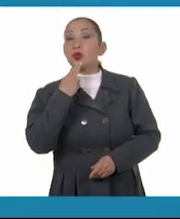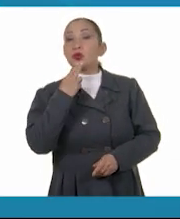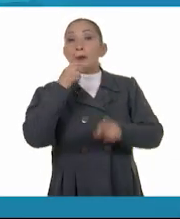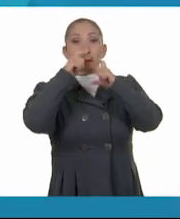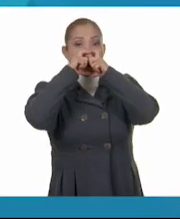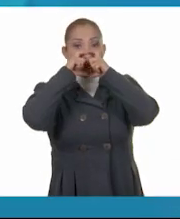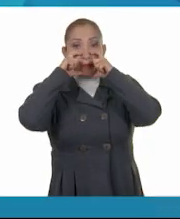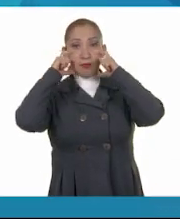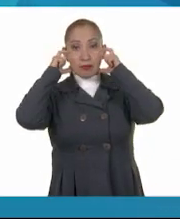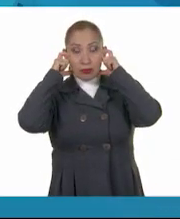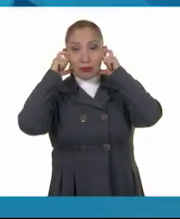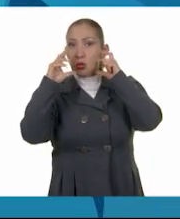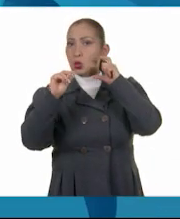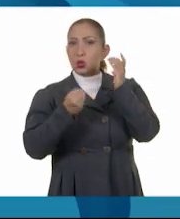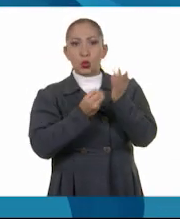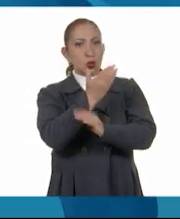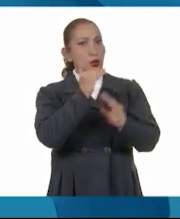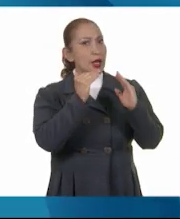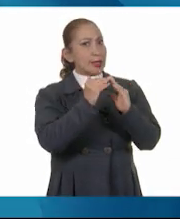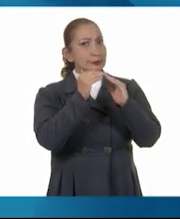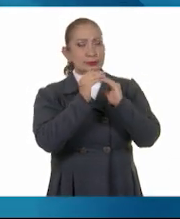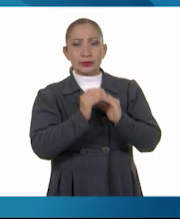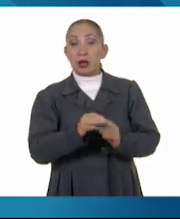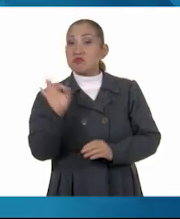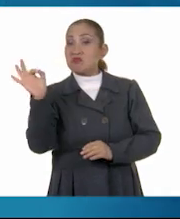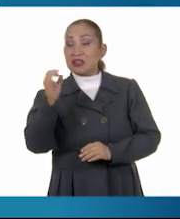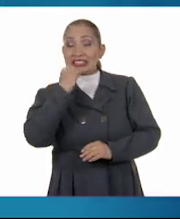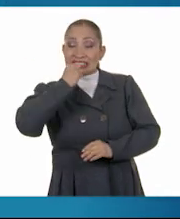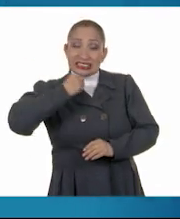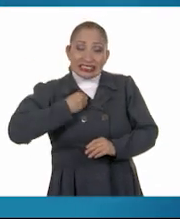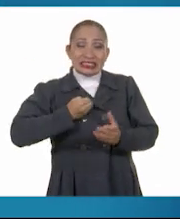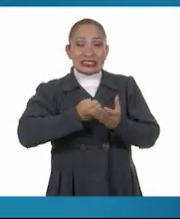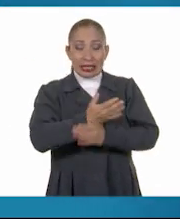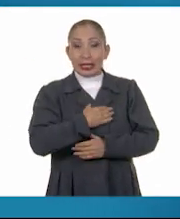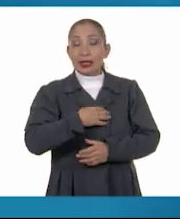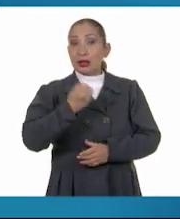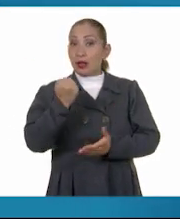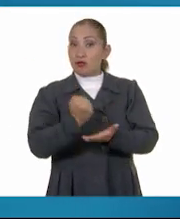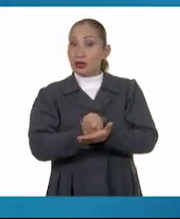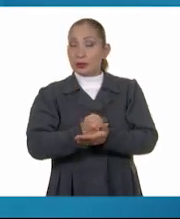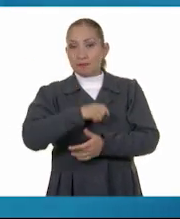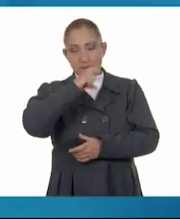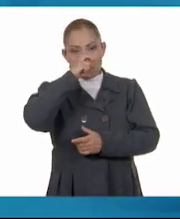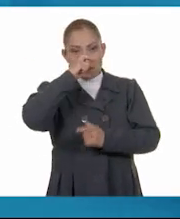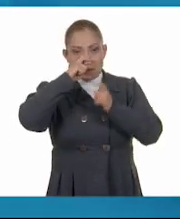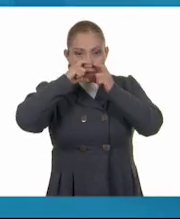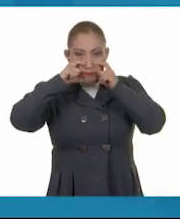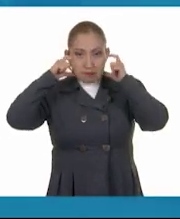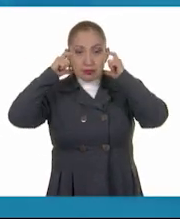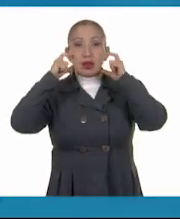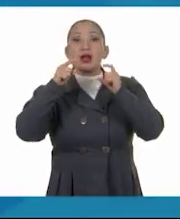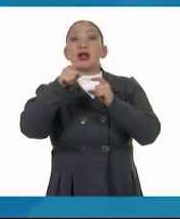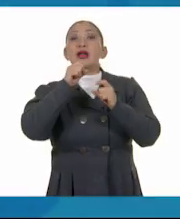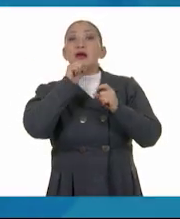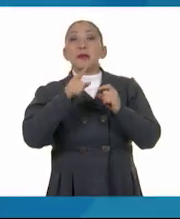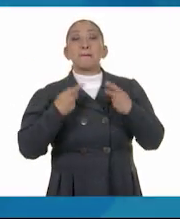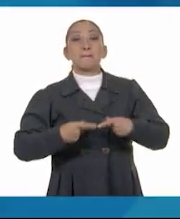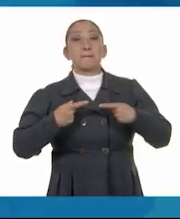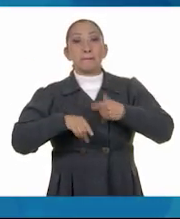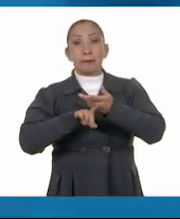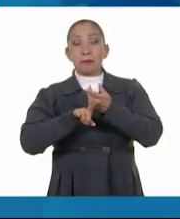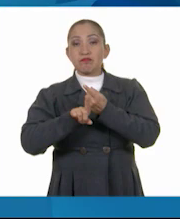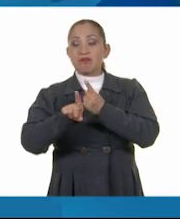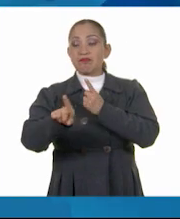Utiliza cubrebocas. No salgas de casa y si tienes que hacerlo, recuerda que es obligatorio utilizarlo. Mantén la sana